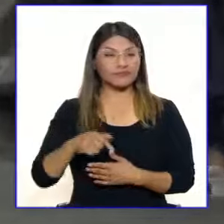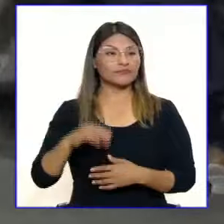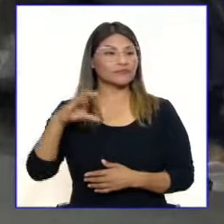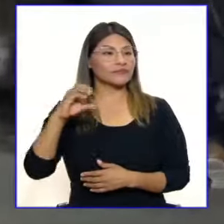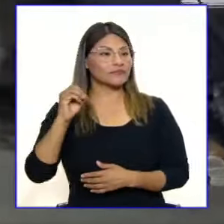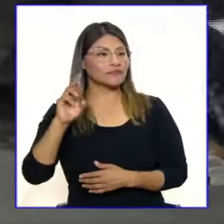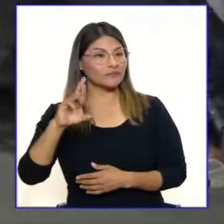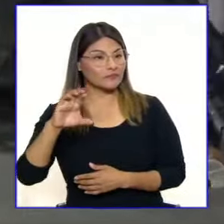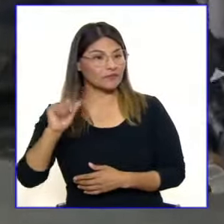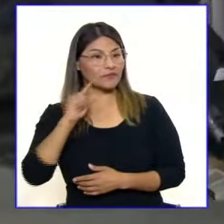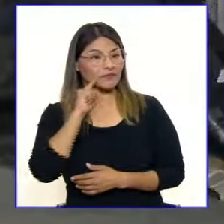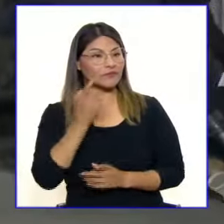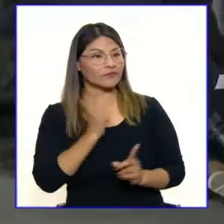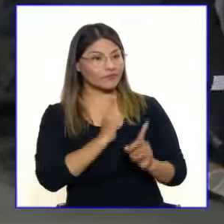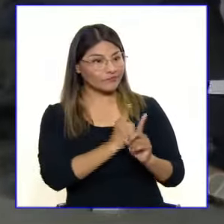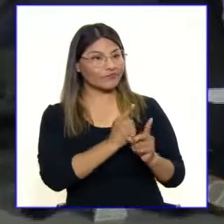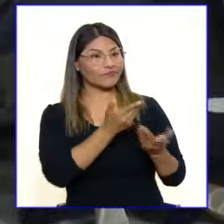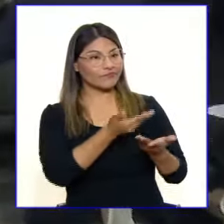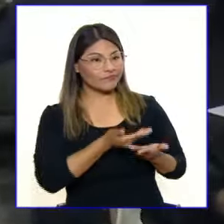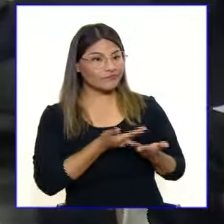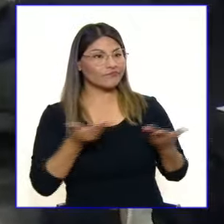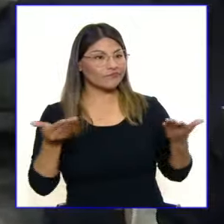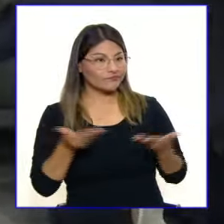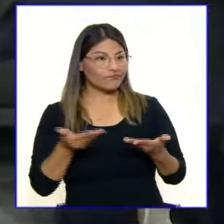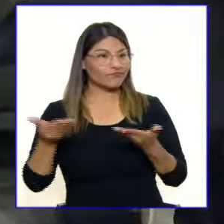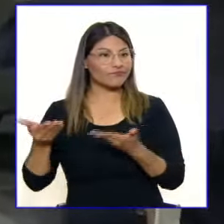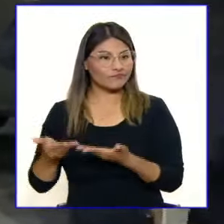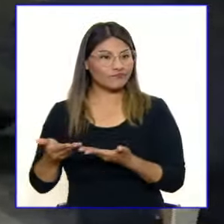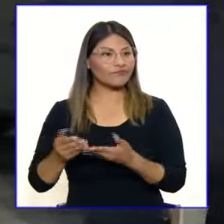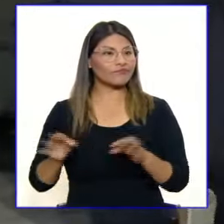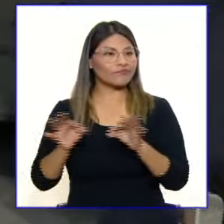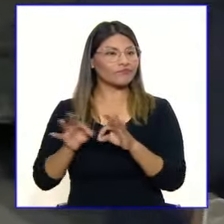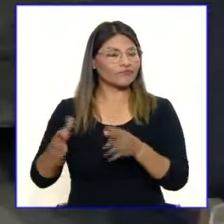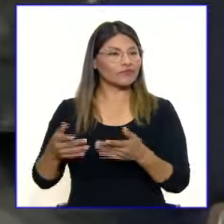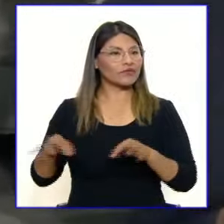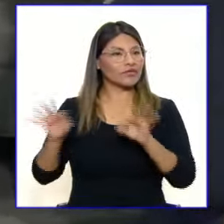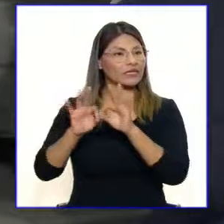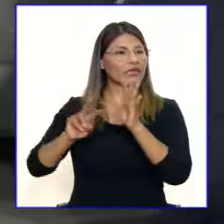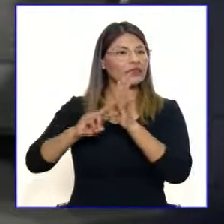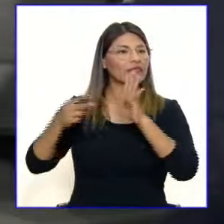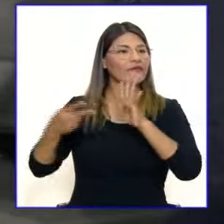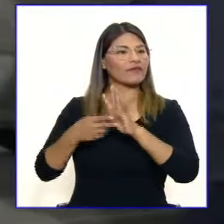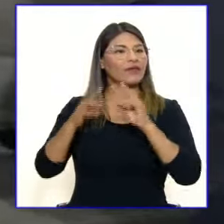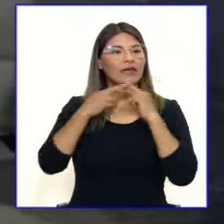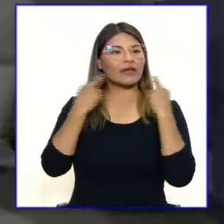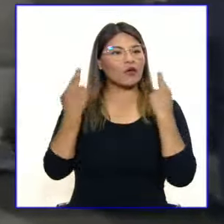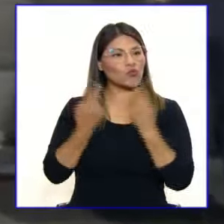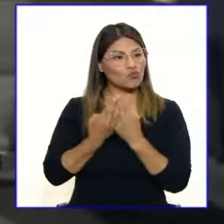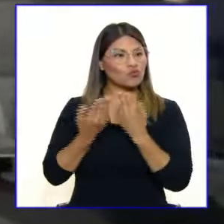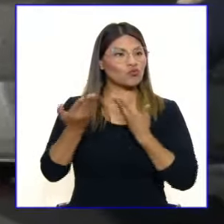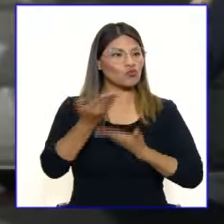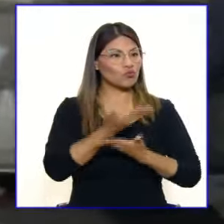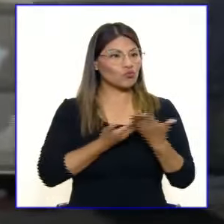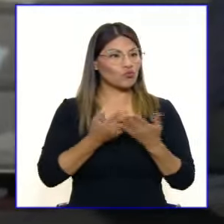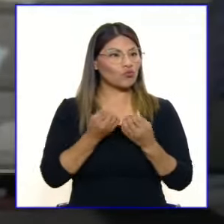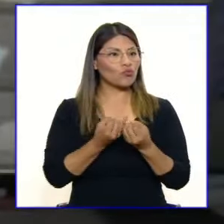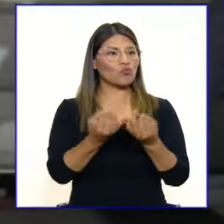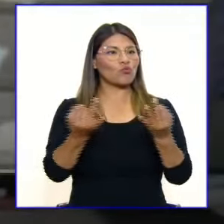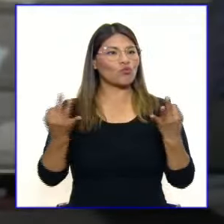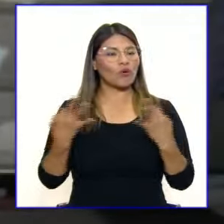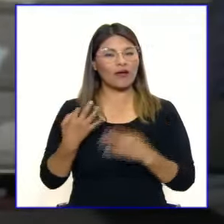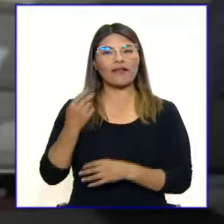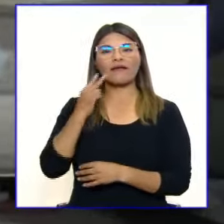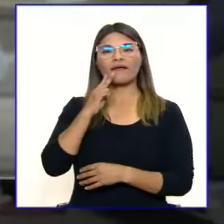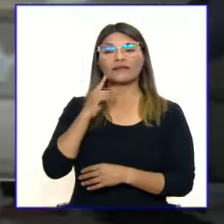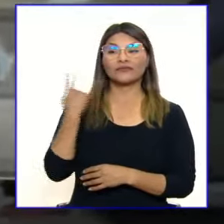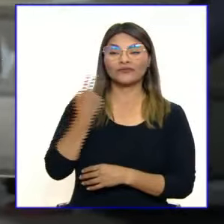esta manera conformar lo que va a significar esta reunión de líderes de las 21 economías. Y